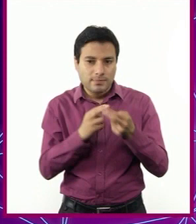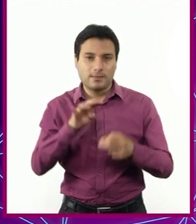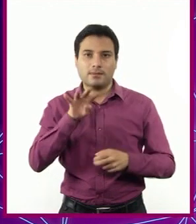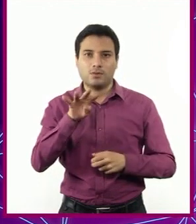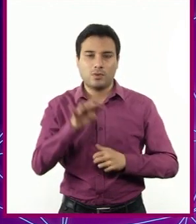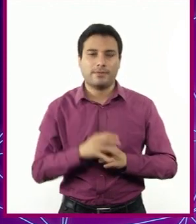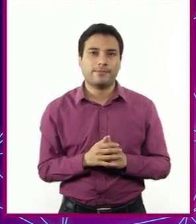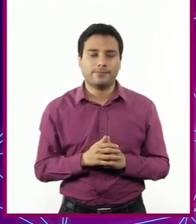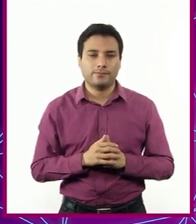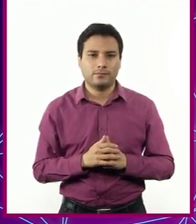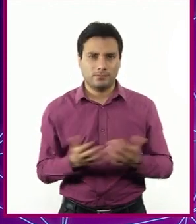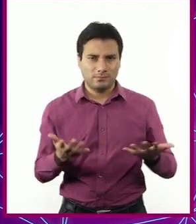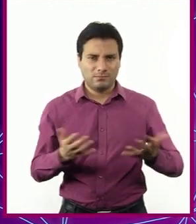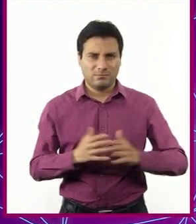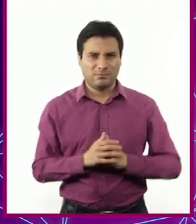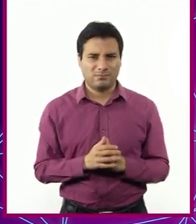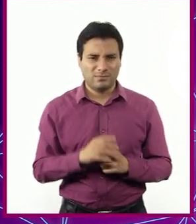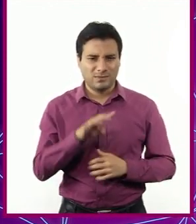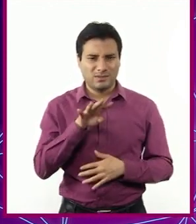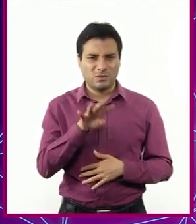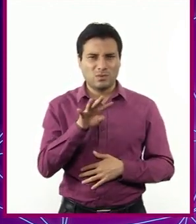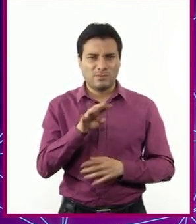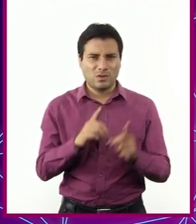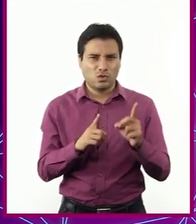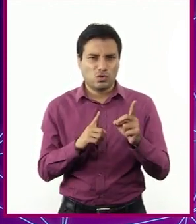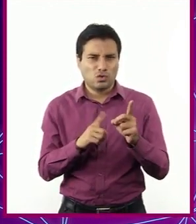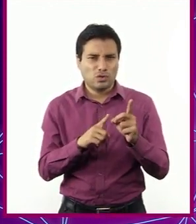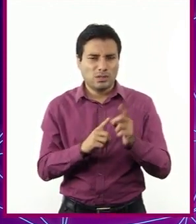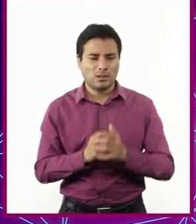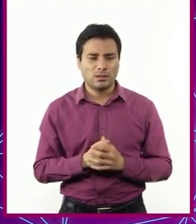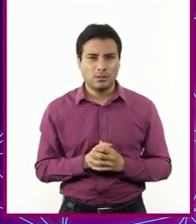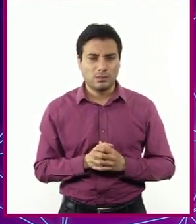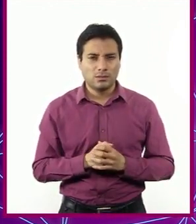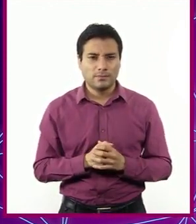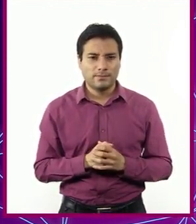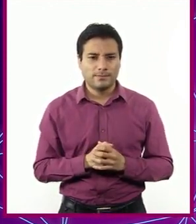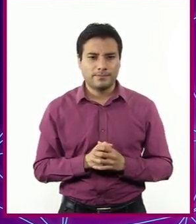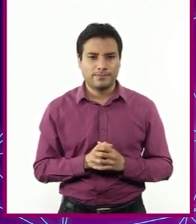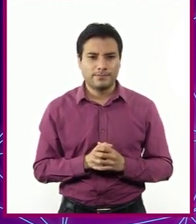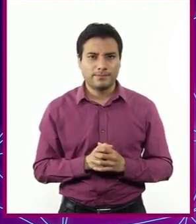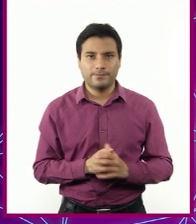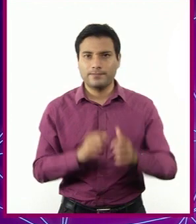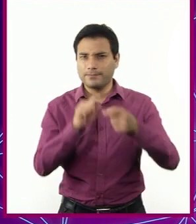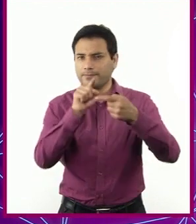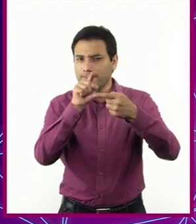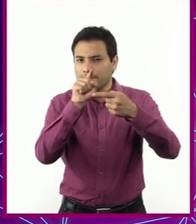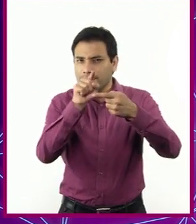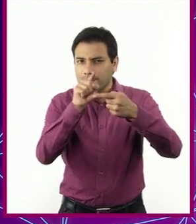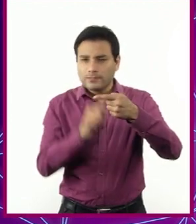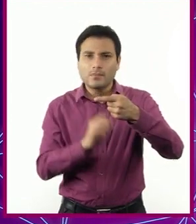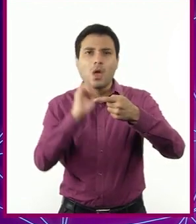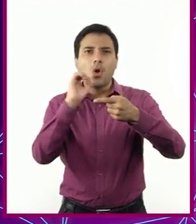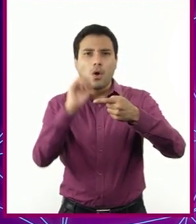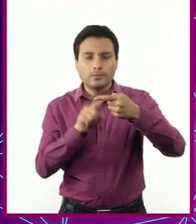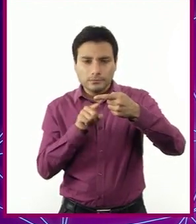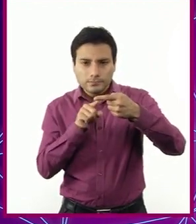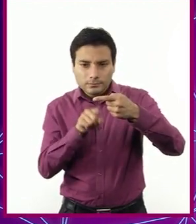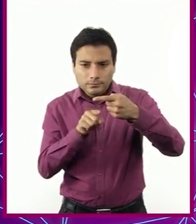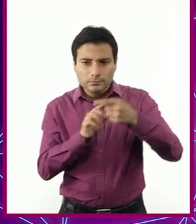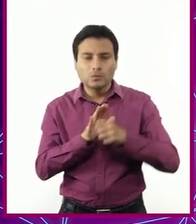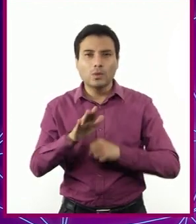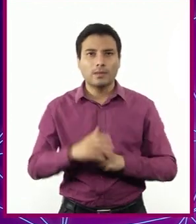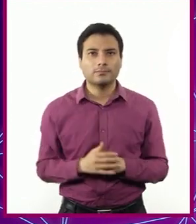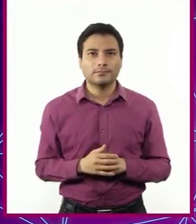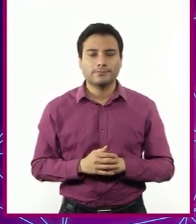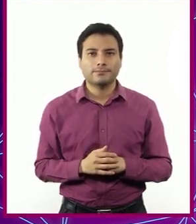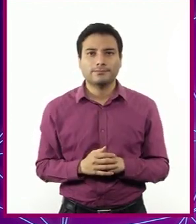¿Y en dónde quedaron estos 19 factores? ¿En el numerador o en el denominador?